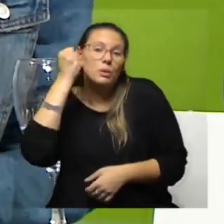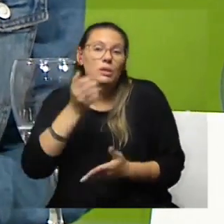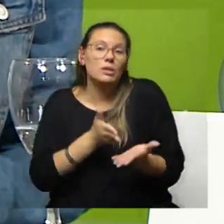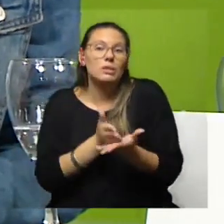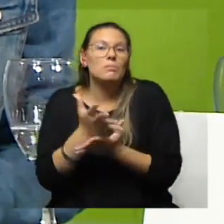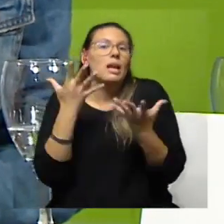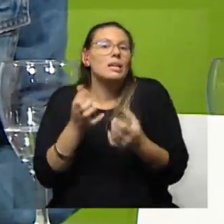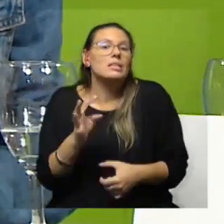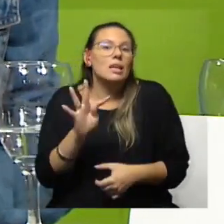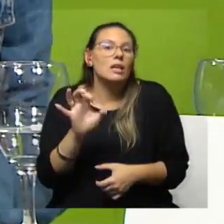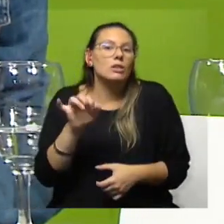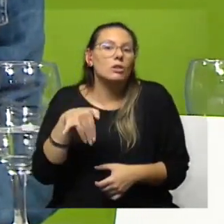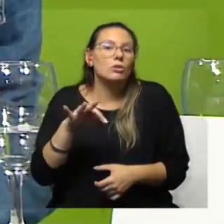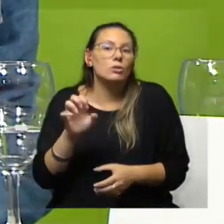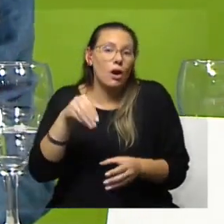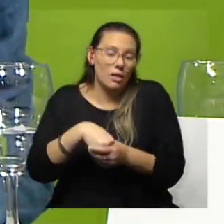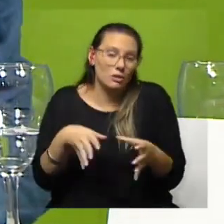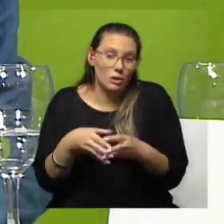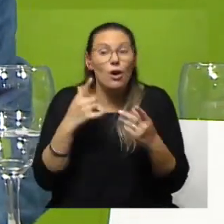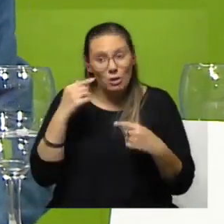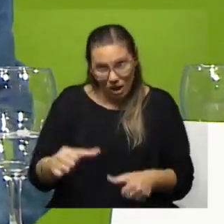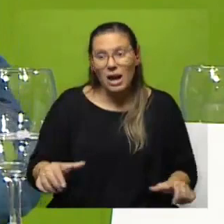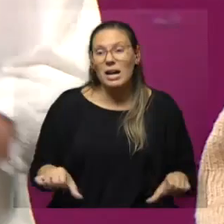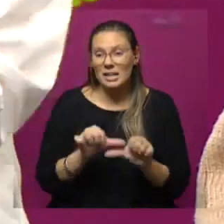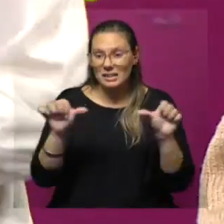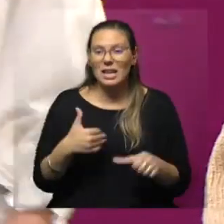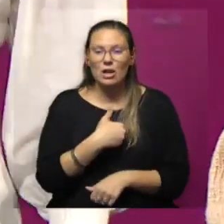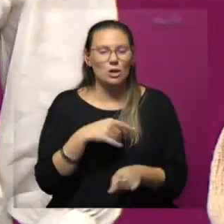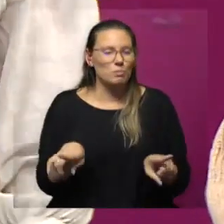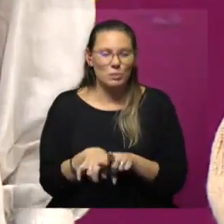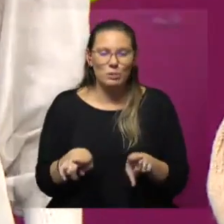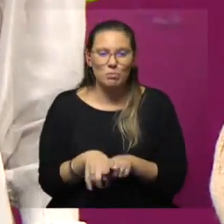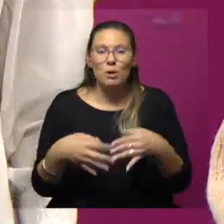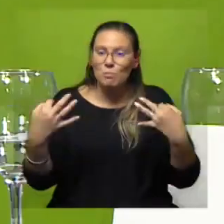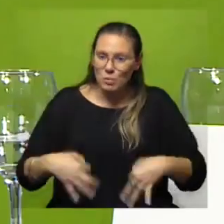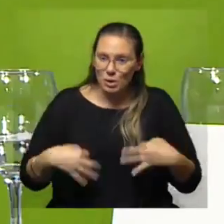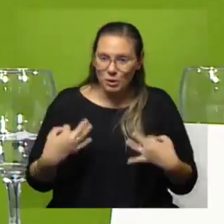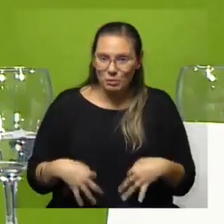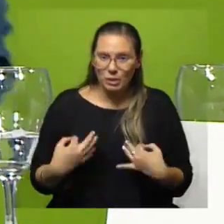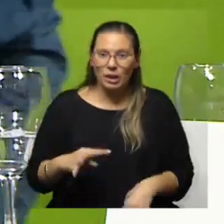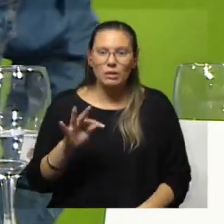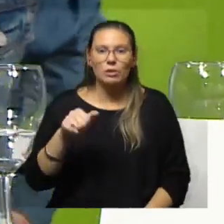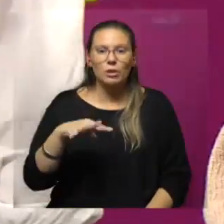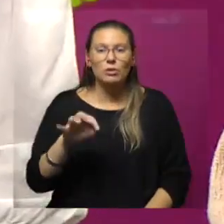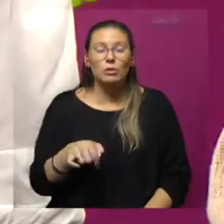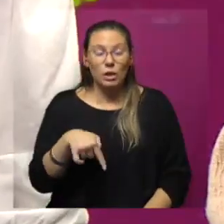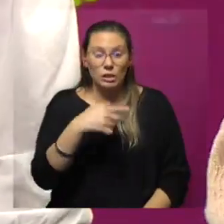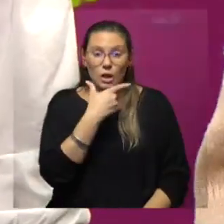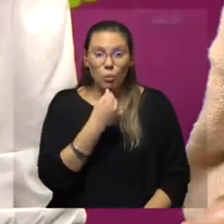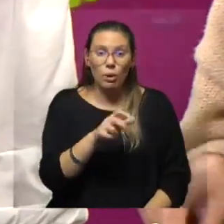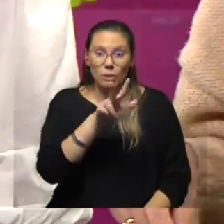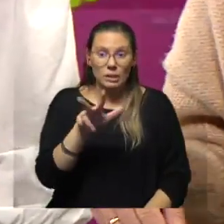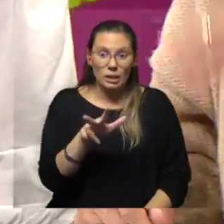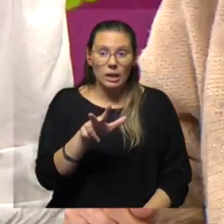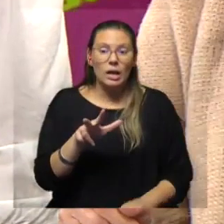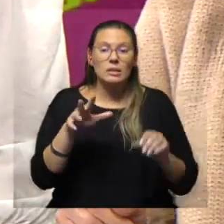tonto. Y lo vas a hacer. Y lo voy a hacer. Y lo vas a hacer. Mamá, claro que sí. Soy un tonto. Este jueves 3 a